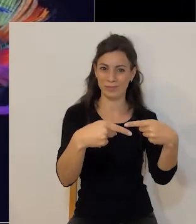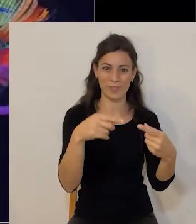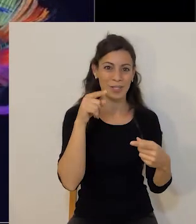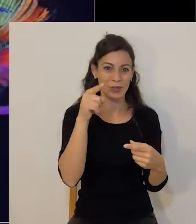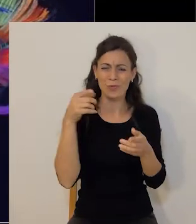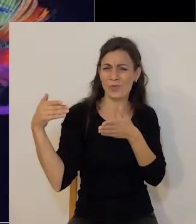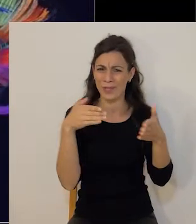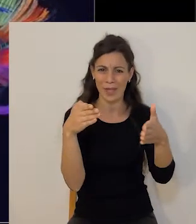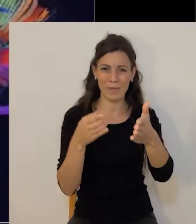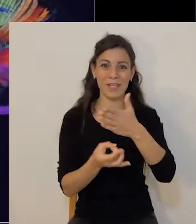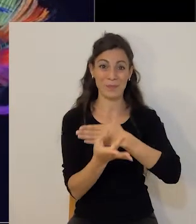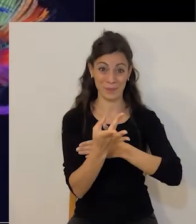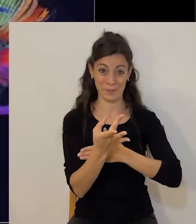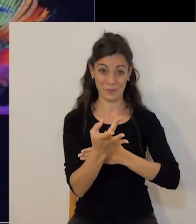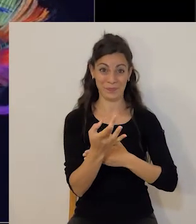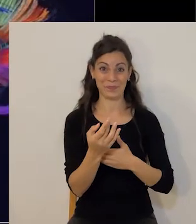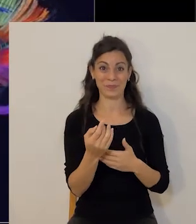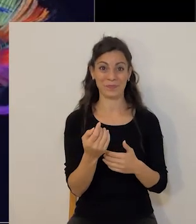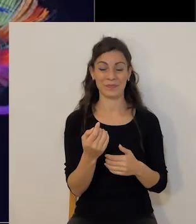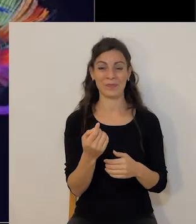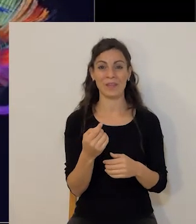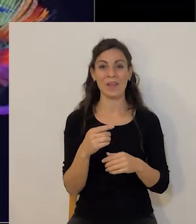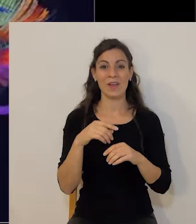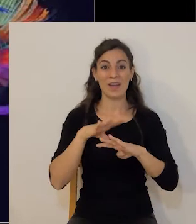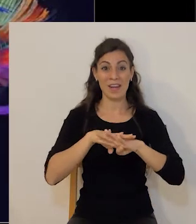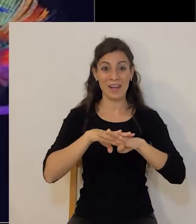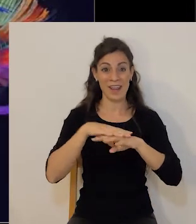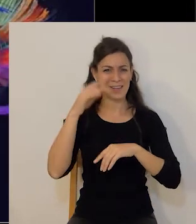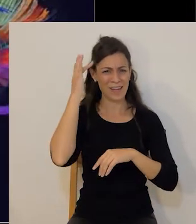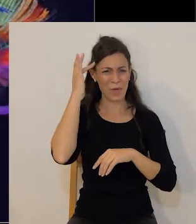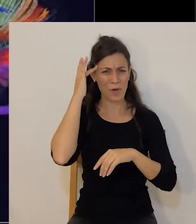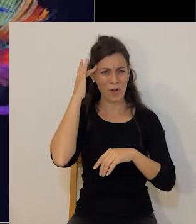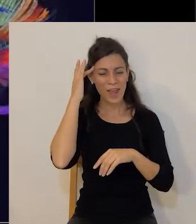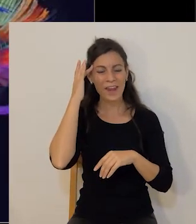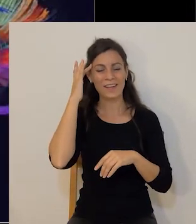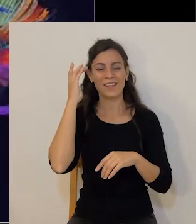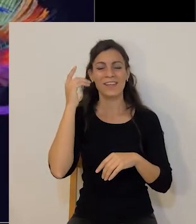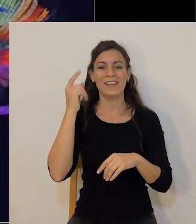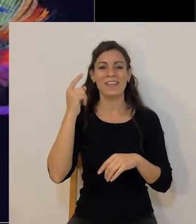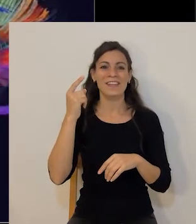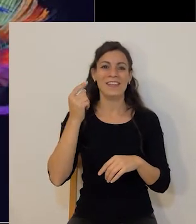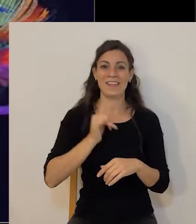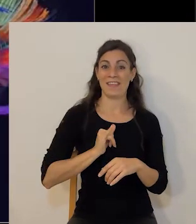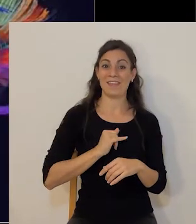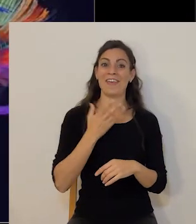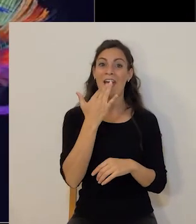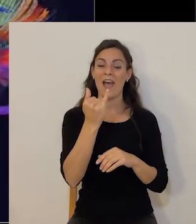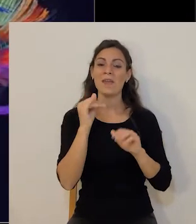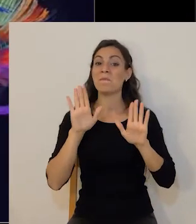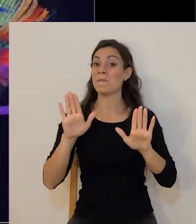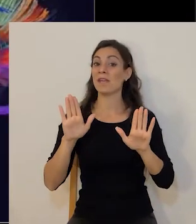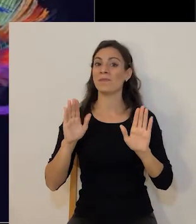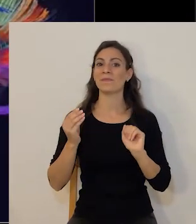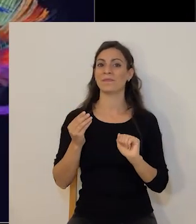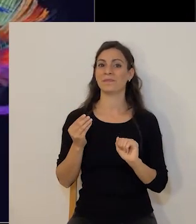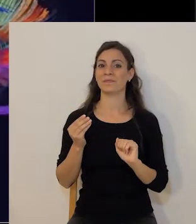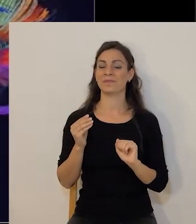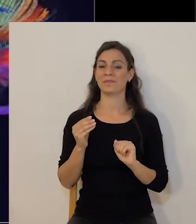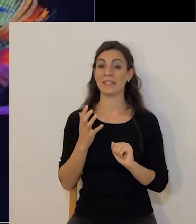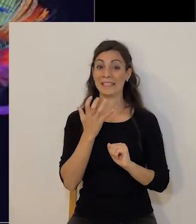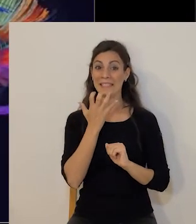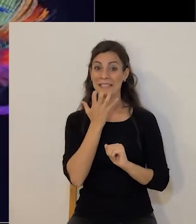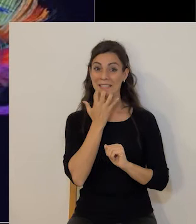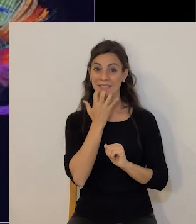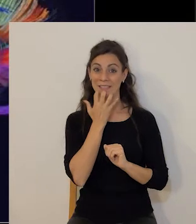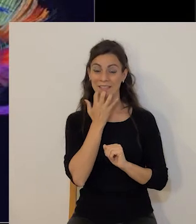haciendo un camino, una red neuronal que tiene una identidad. Pero pasa lo mismo cuando